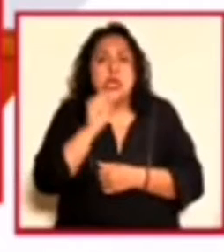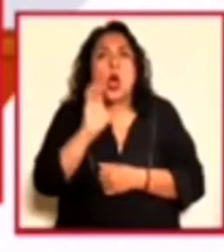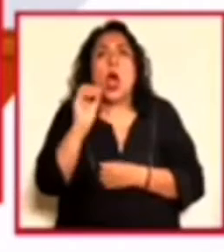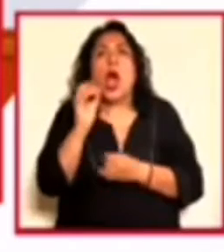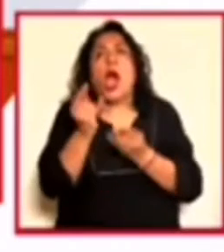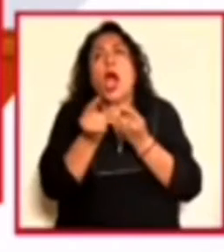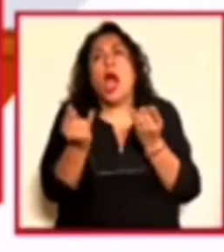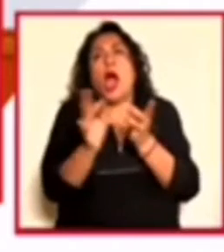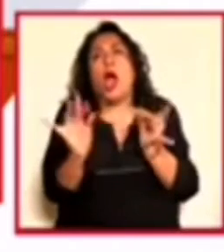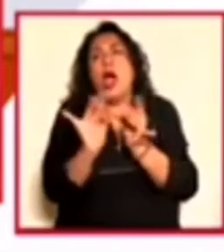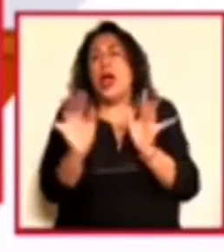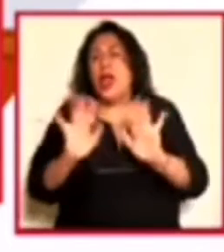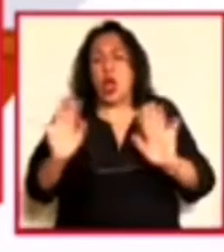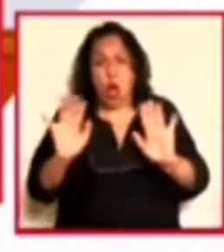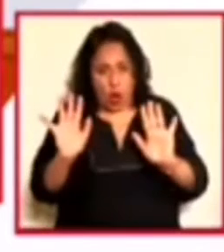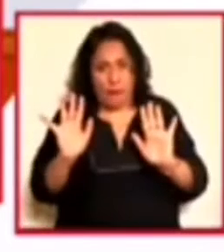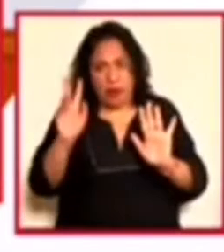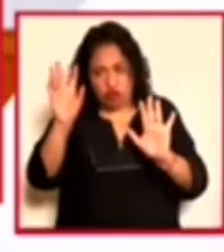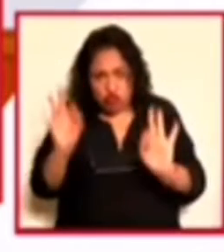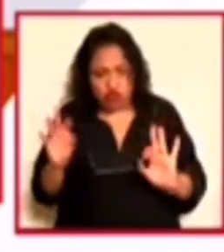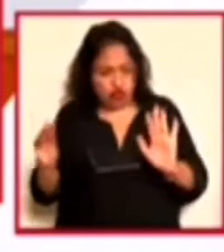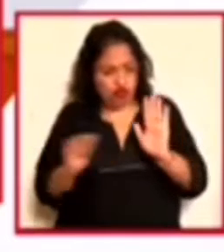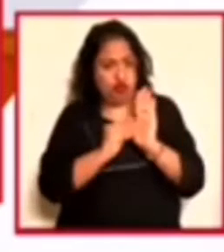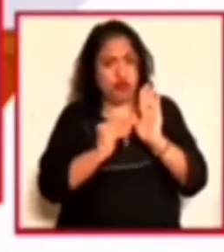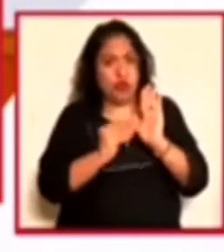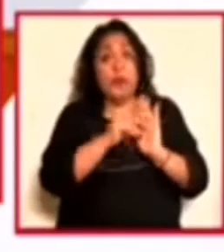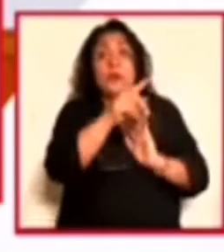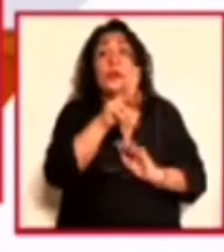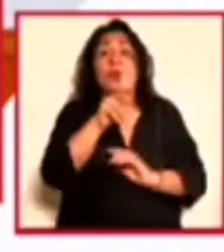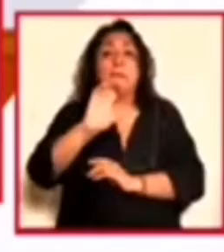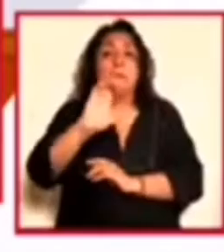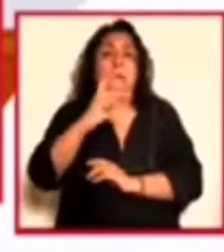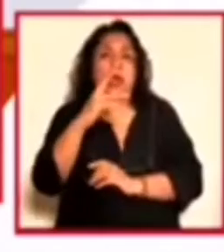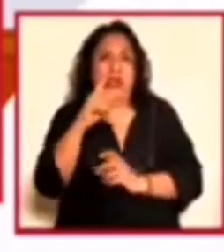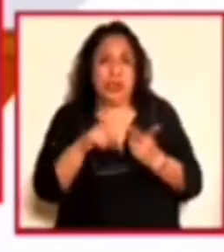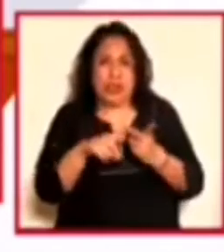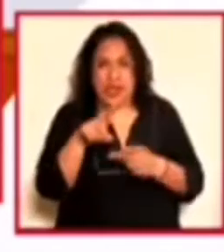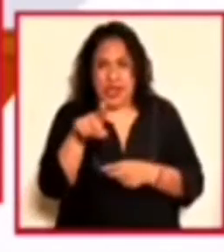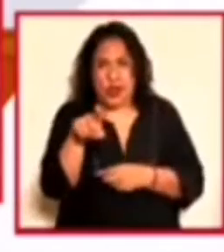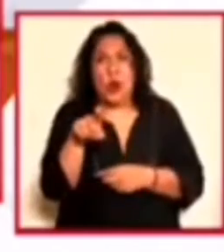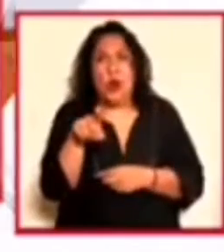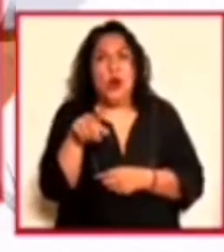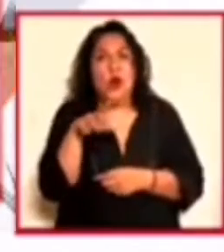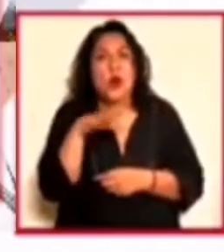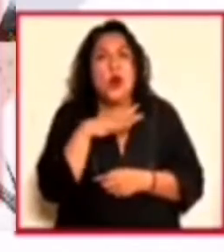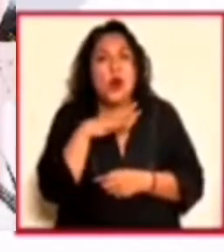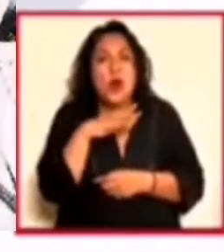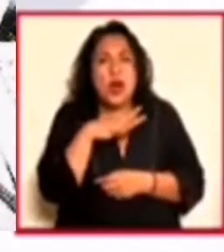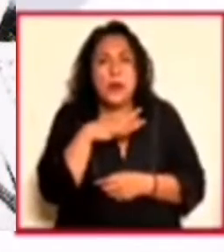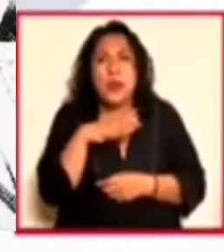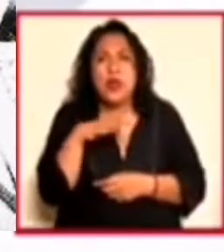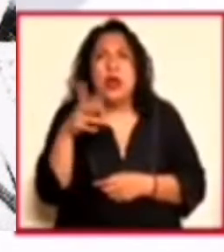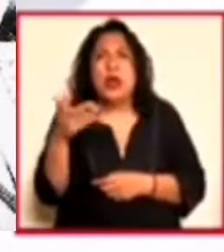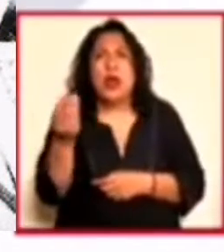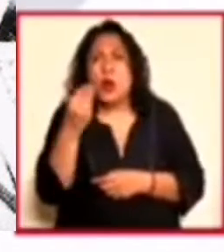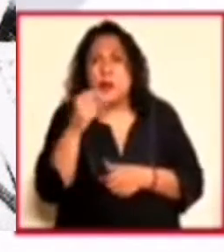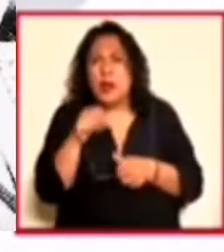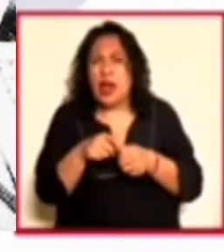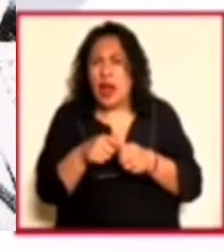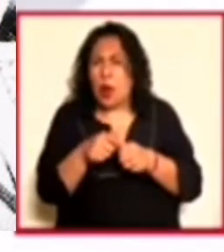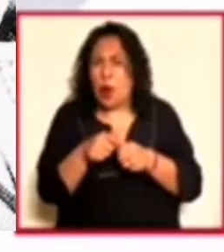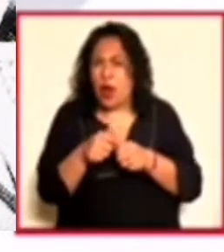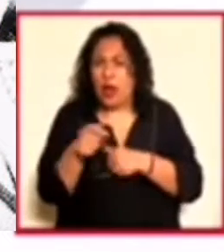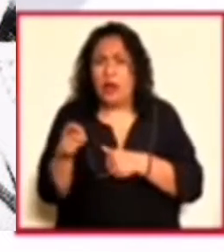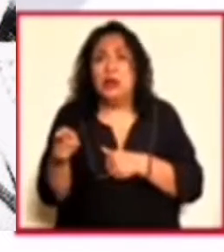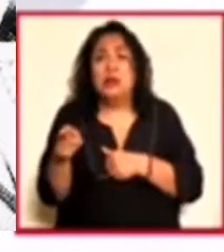anecdotario. Tenía a alguien como Pacheco y atacaba los cacahuates con palillos y se los comía. Que